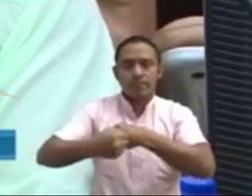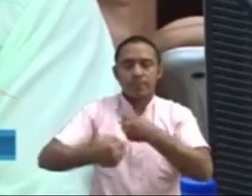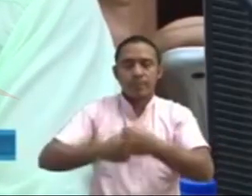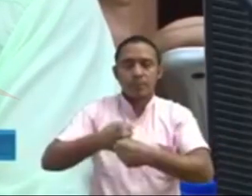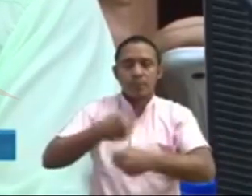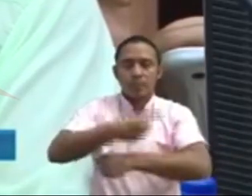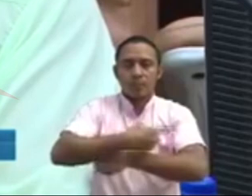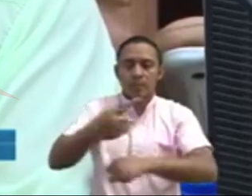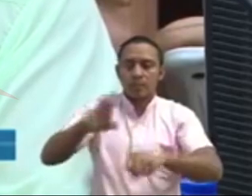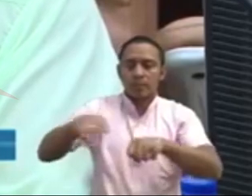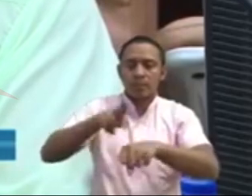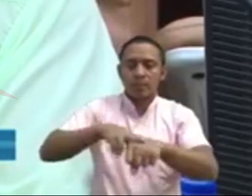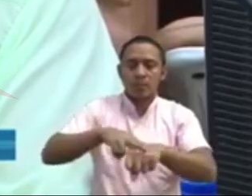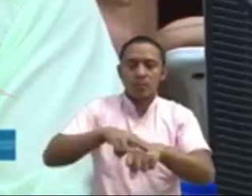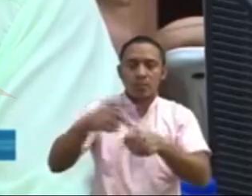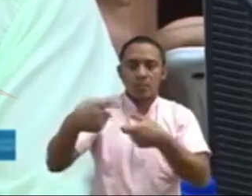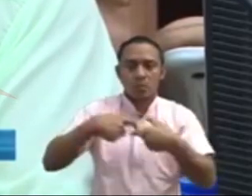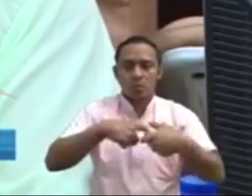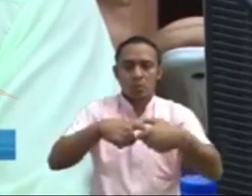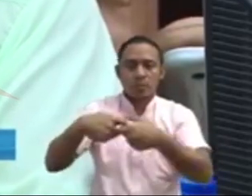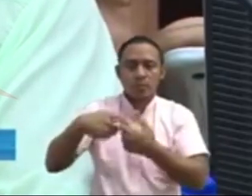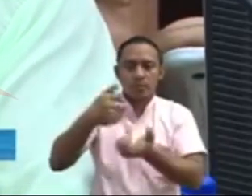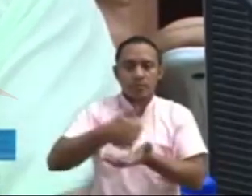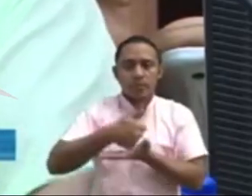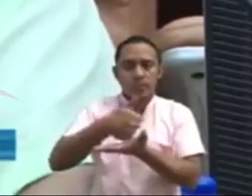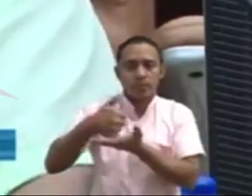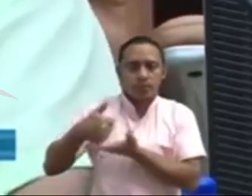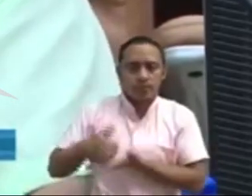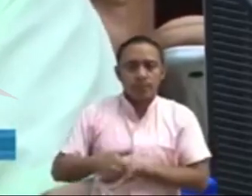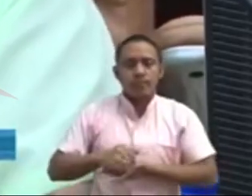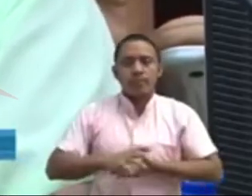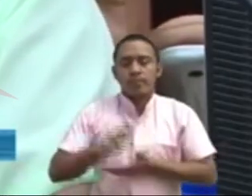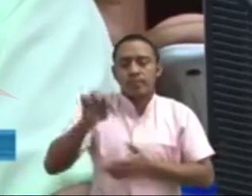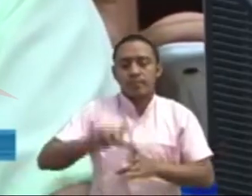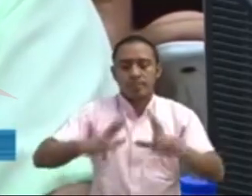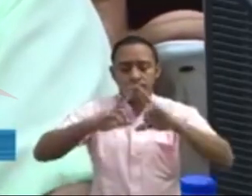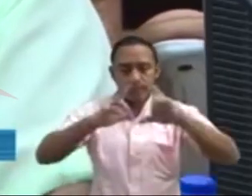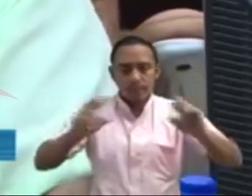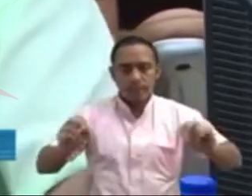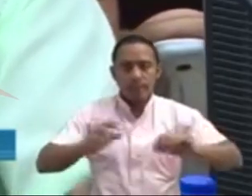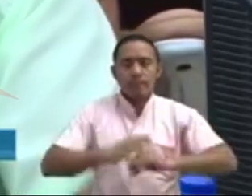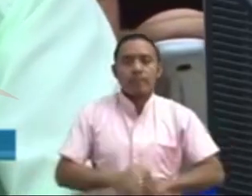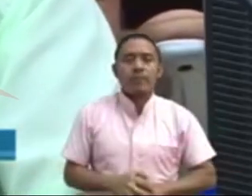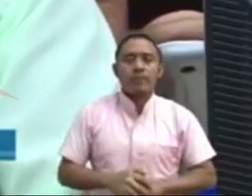Nacional del Cooperativismo en Nicaragua. Noticias 12, Darren Tellez.